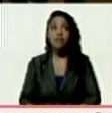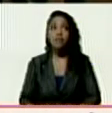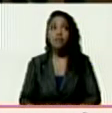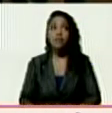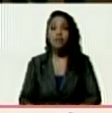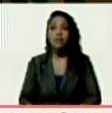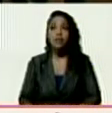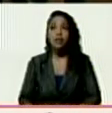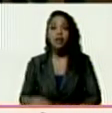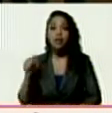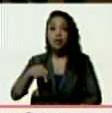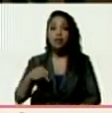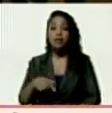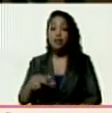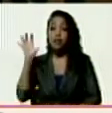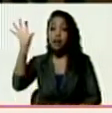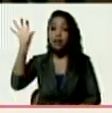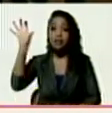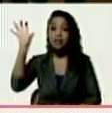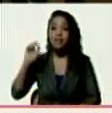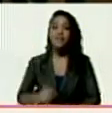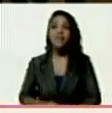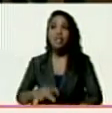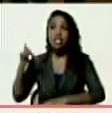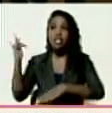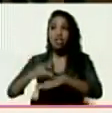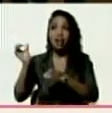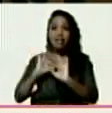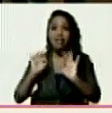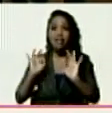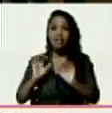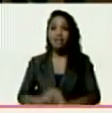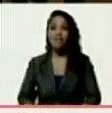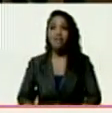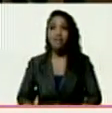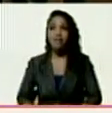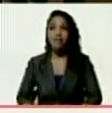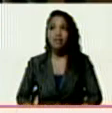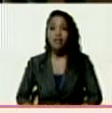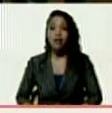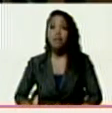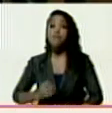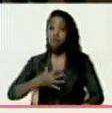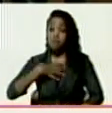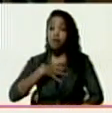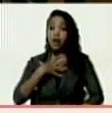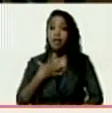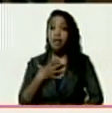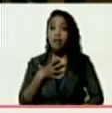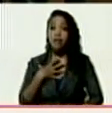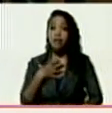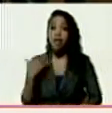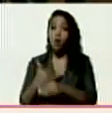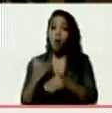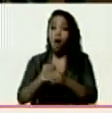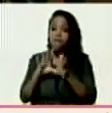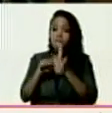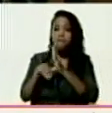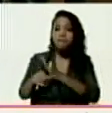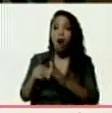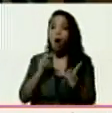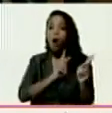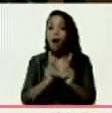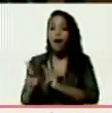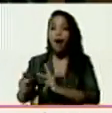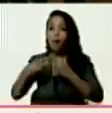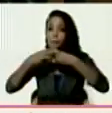este país que hay intocables, que hay sectores privilegiados porque pueden saquear nuestro erario público, se